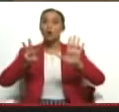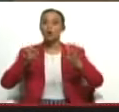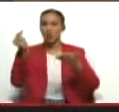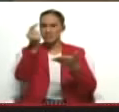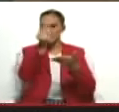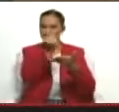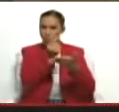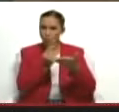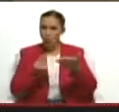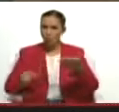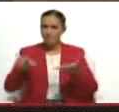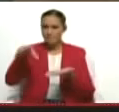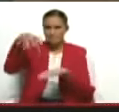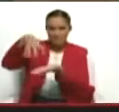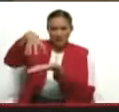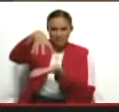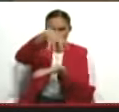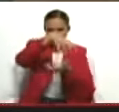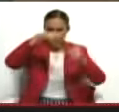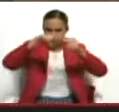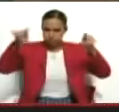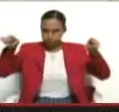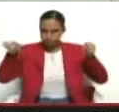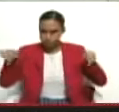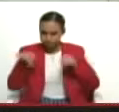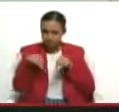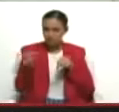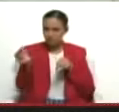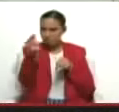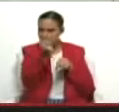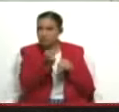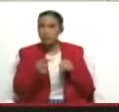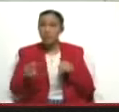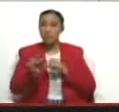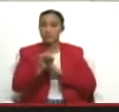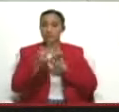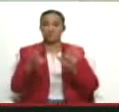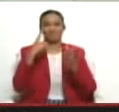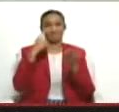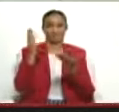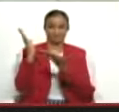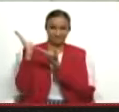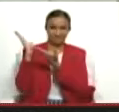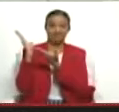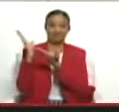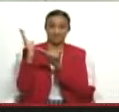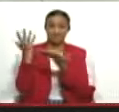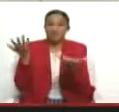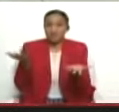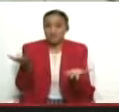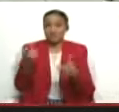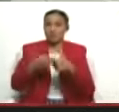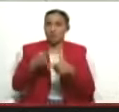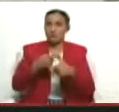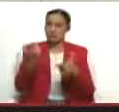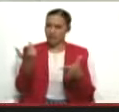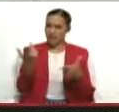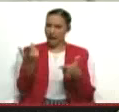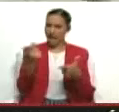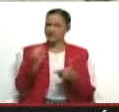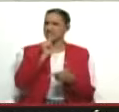cartográficos 18 mapas cartográficos alguien diría bueno cualquiera puede tener ese mapa